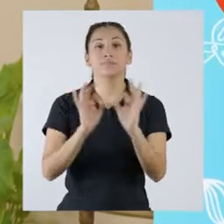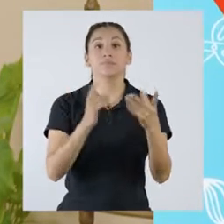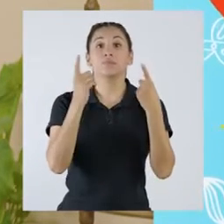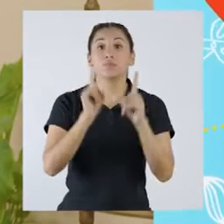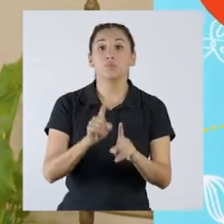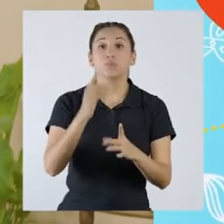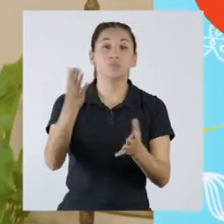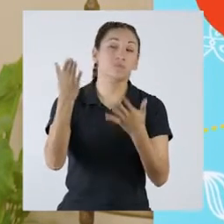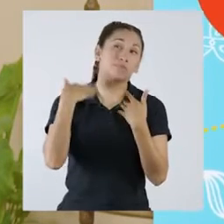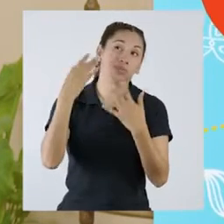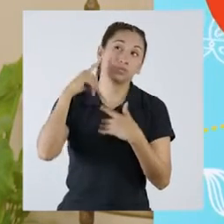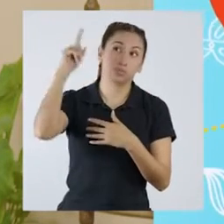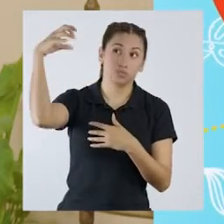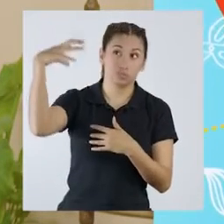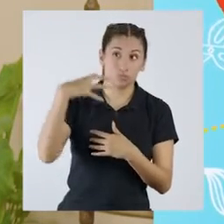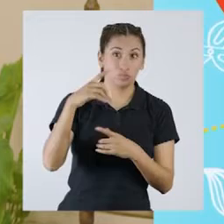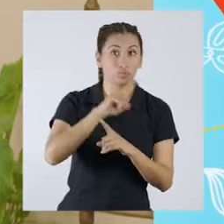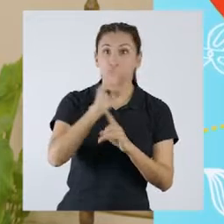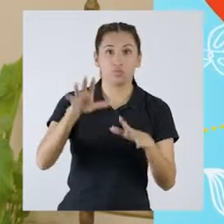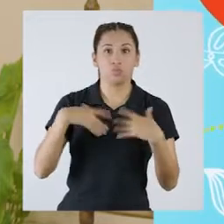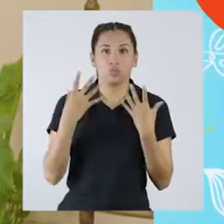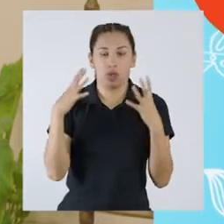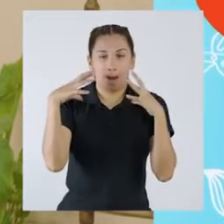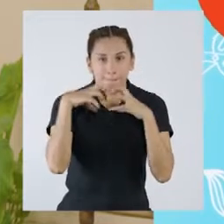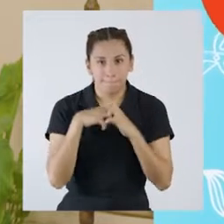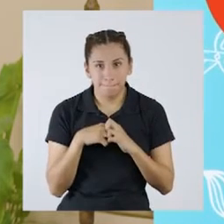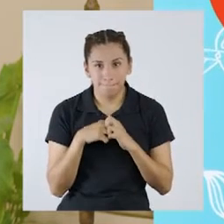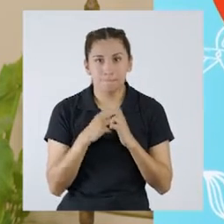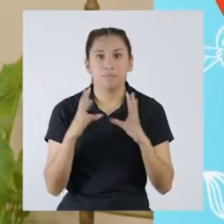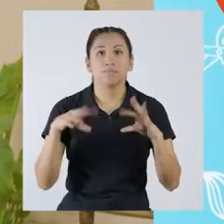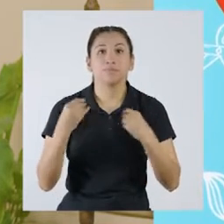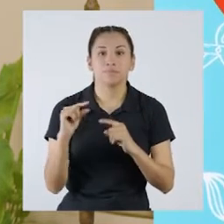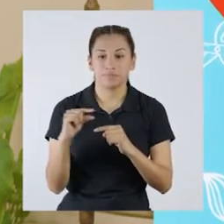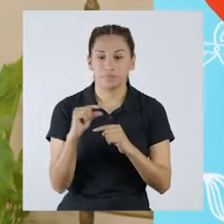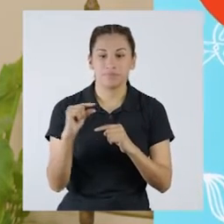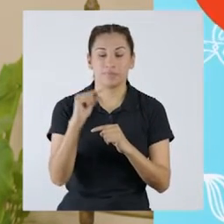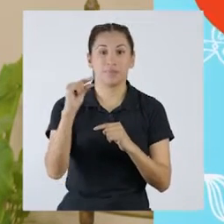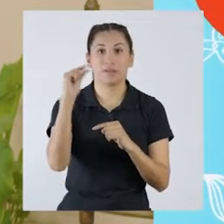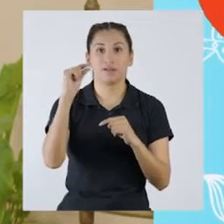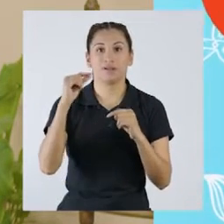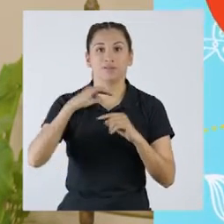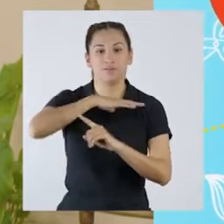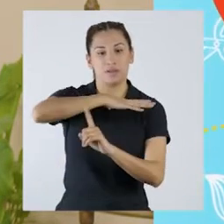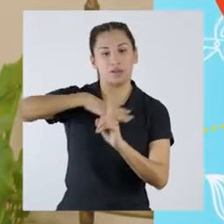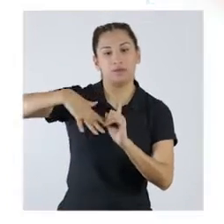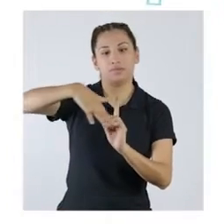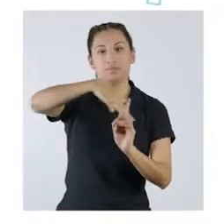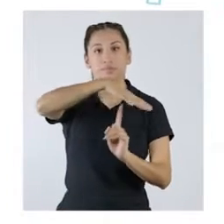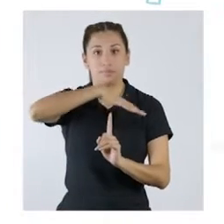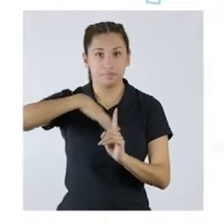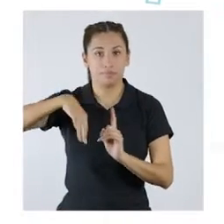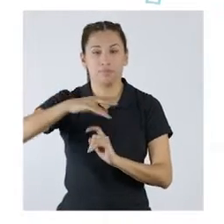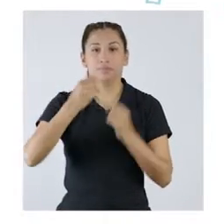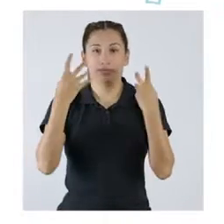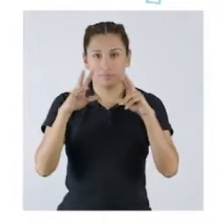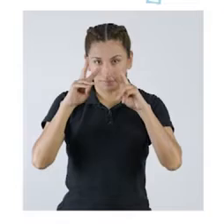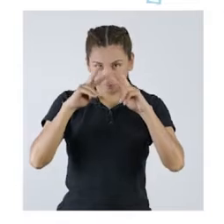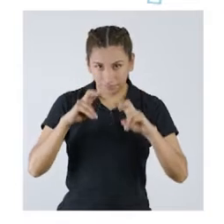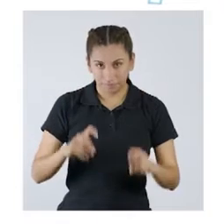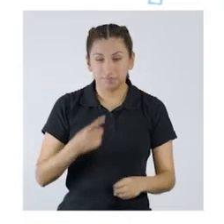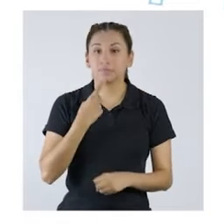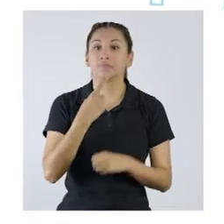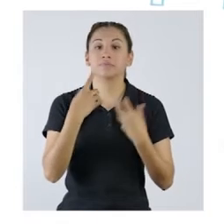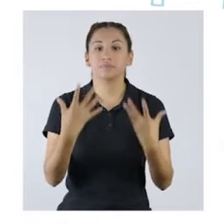sucede cuando el calor de la luz solar no puede escapar de la Tierra por los gases que están en la atmósfera. Las